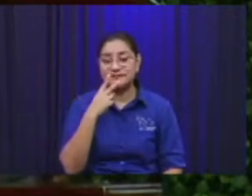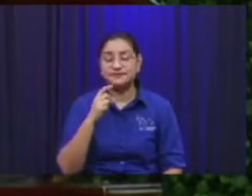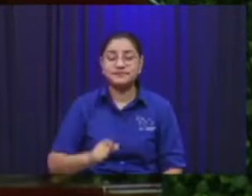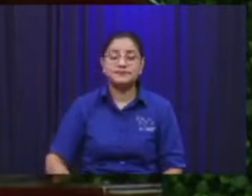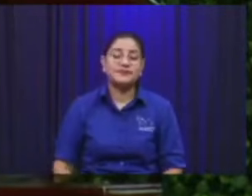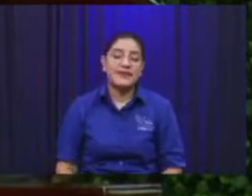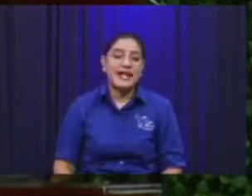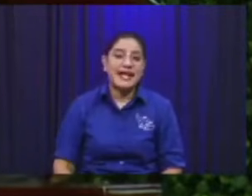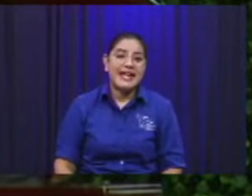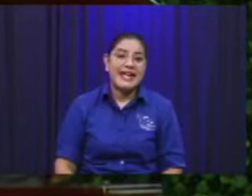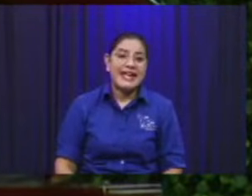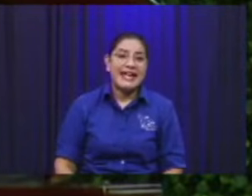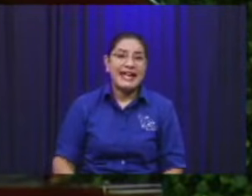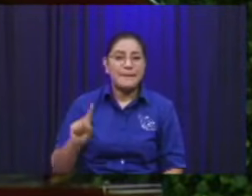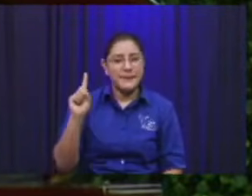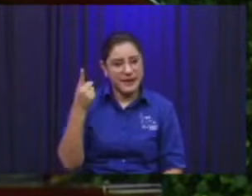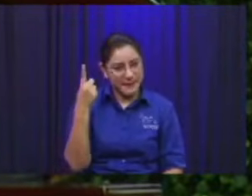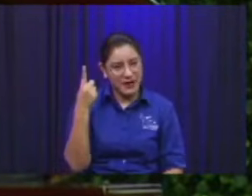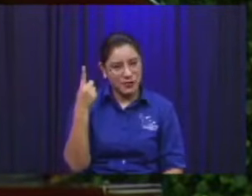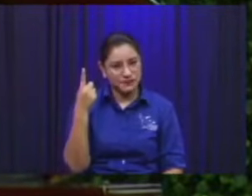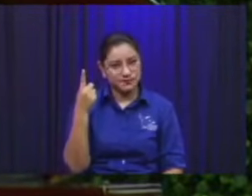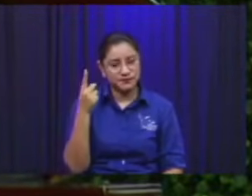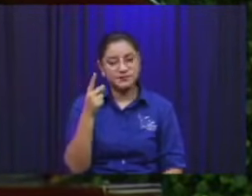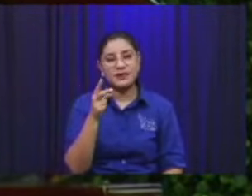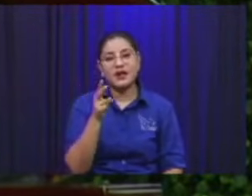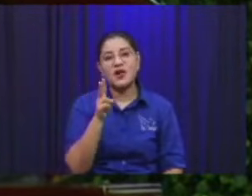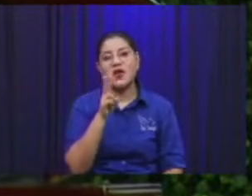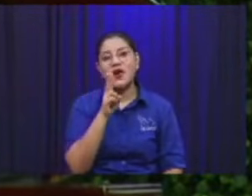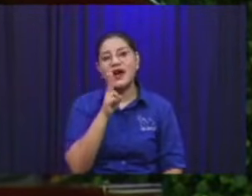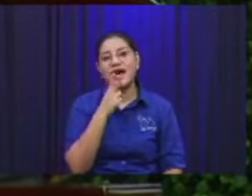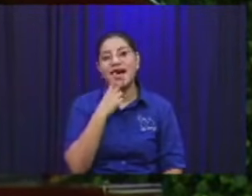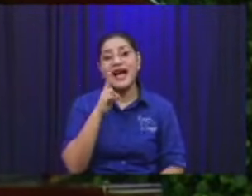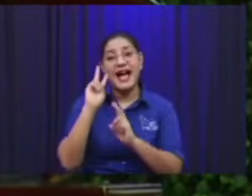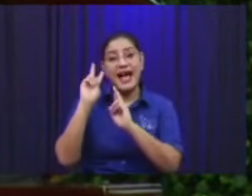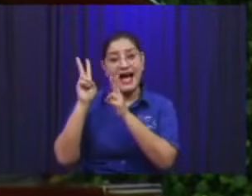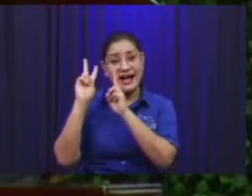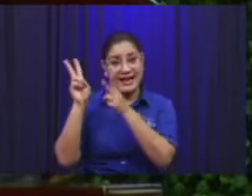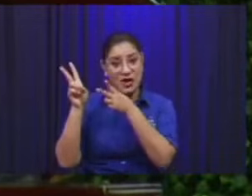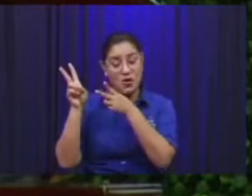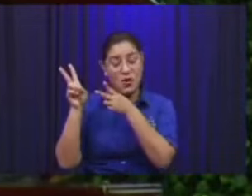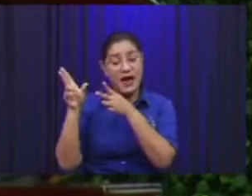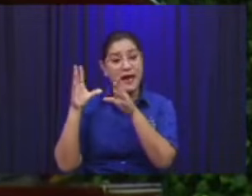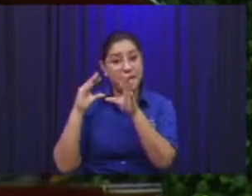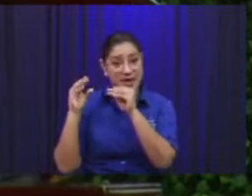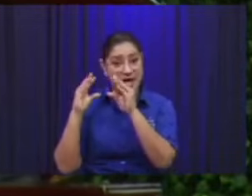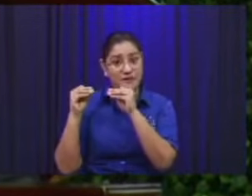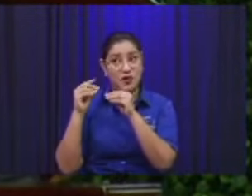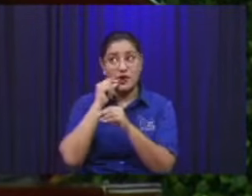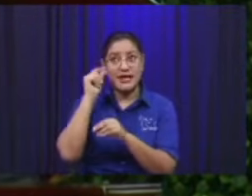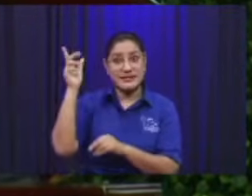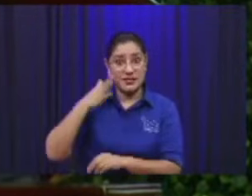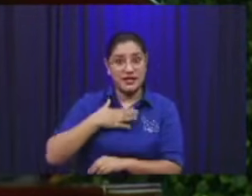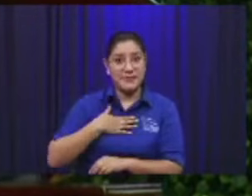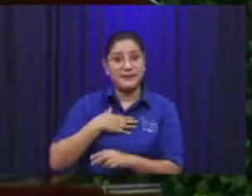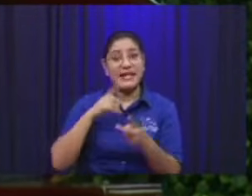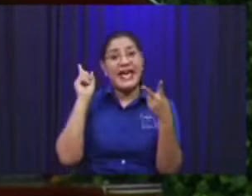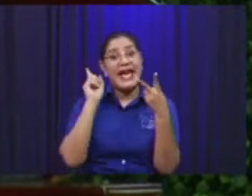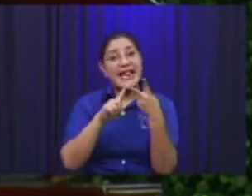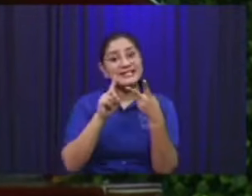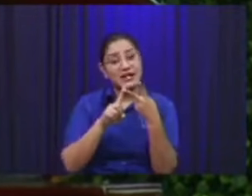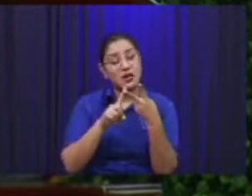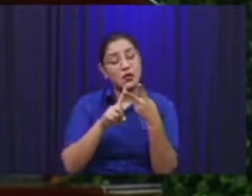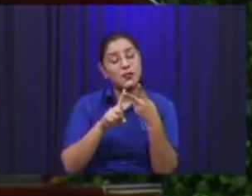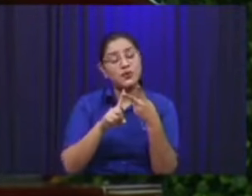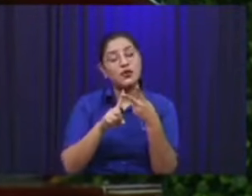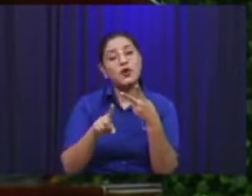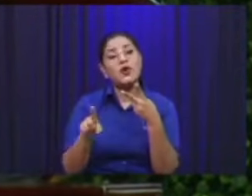de chicago y el señor me habló con ángel capítulo 1 el segundo retiro estábamos en la ciudad de san pedro sula y de señor me